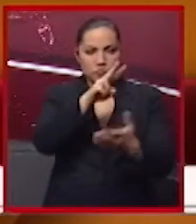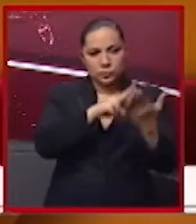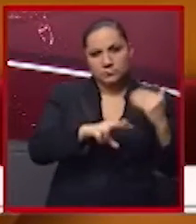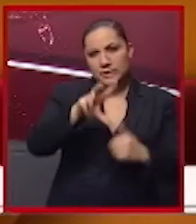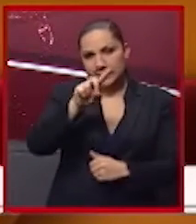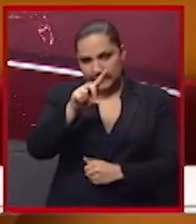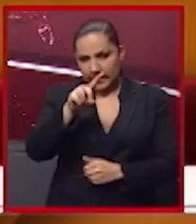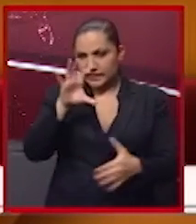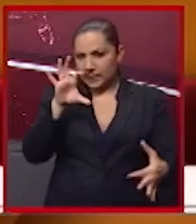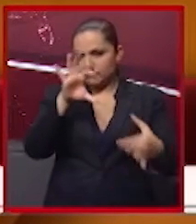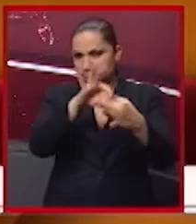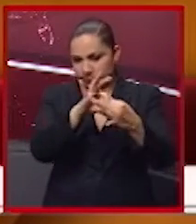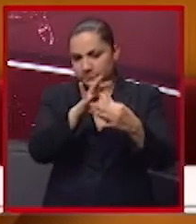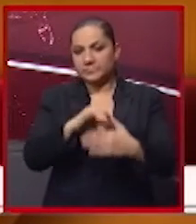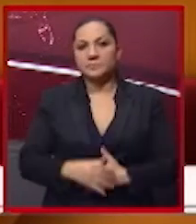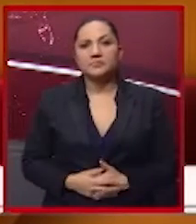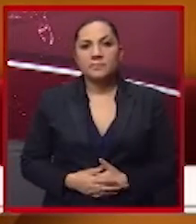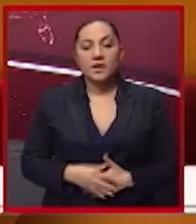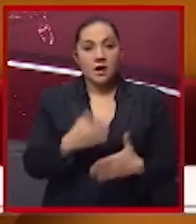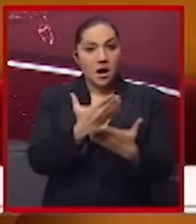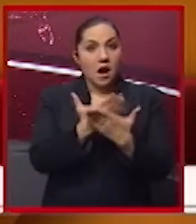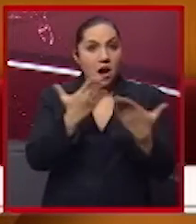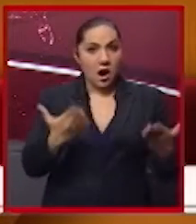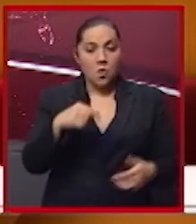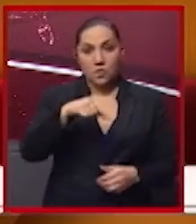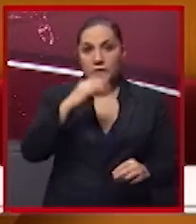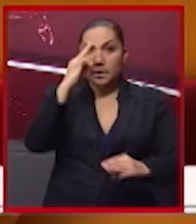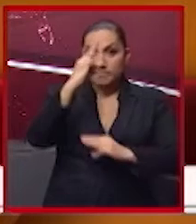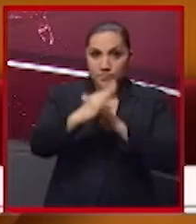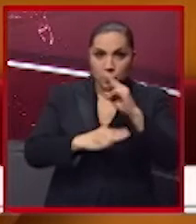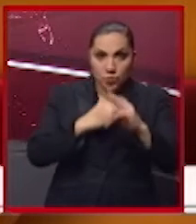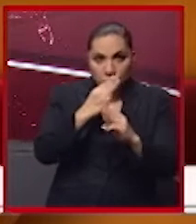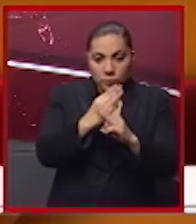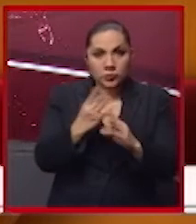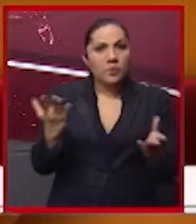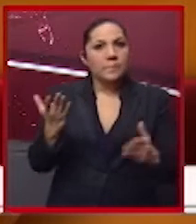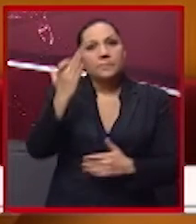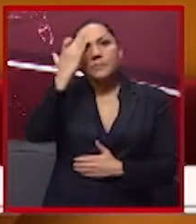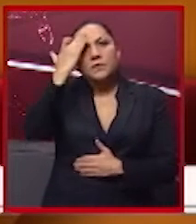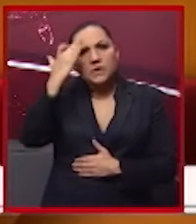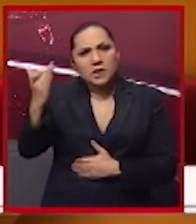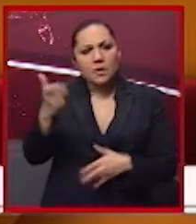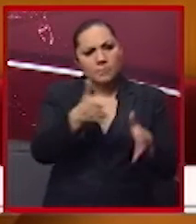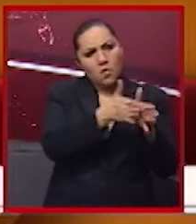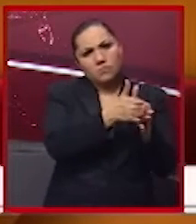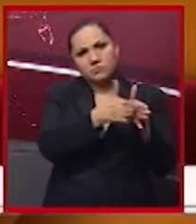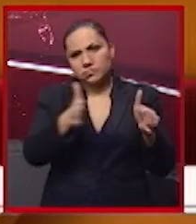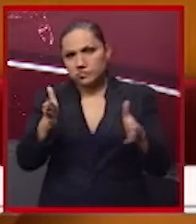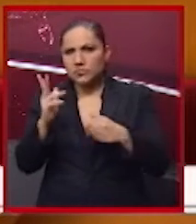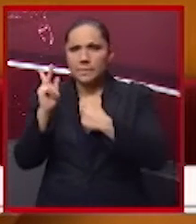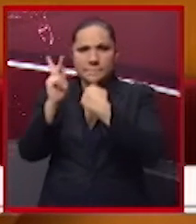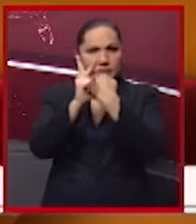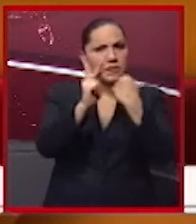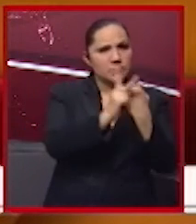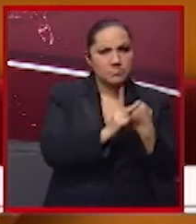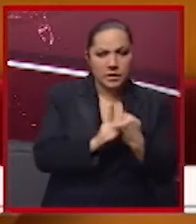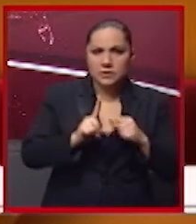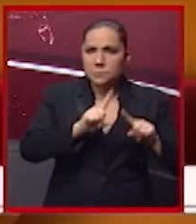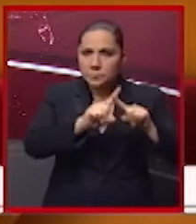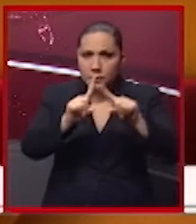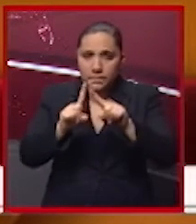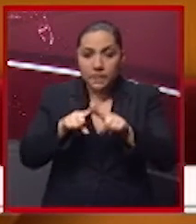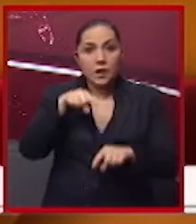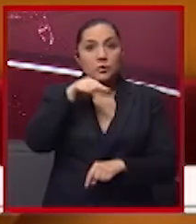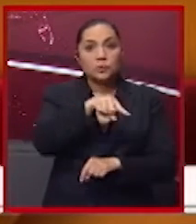En este mundo en el cual el orden multilateral se ve amenazado, la voz de México,